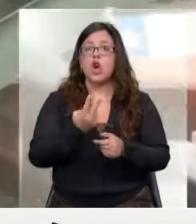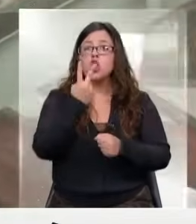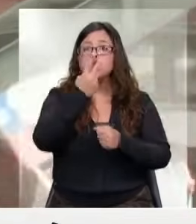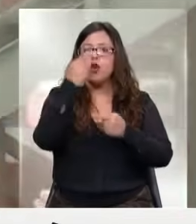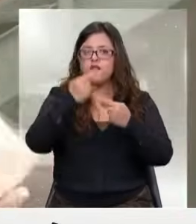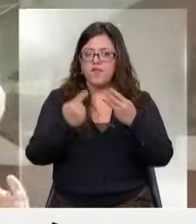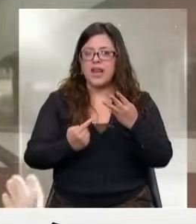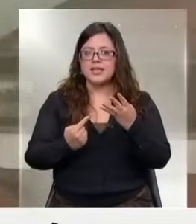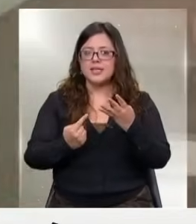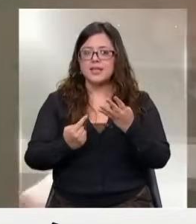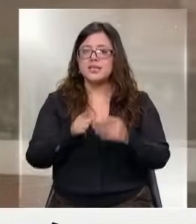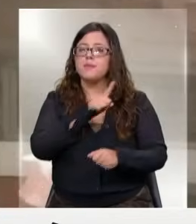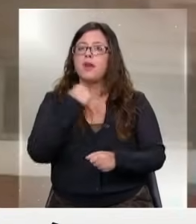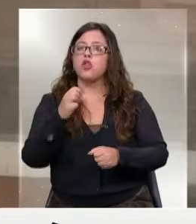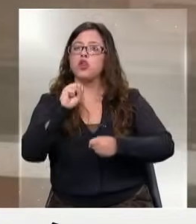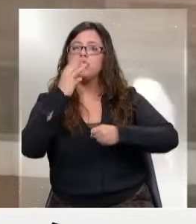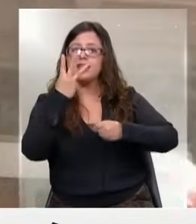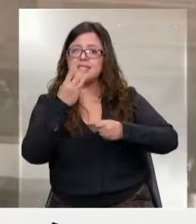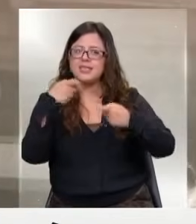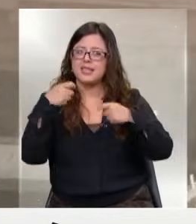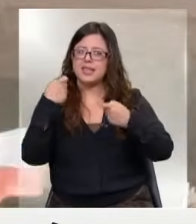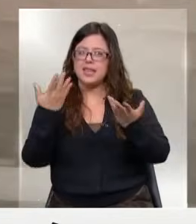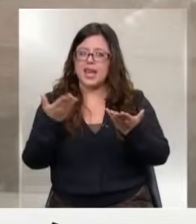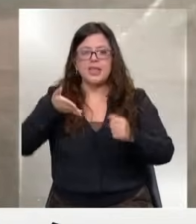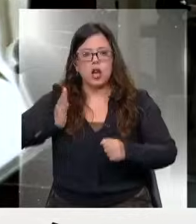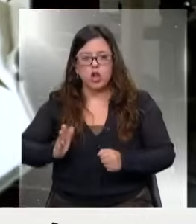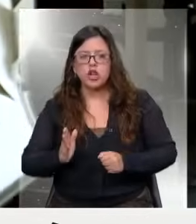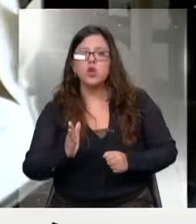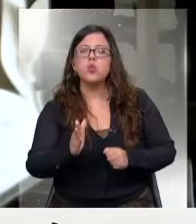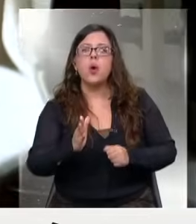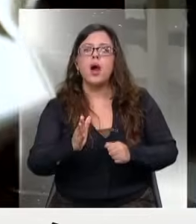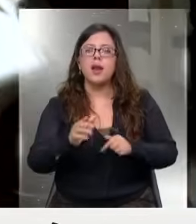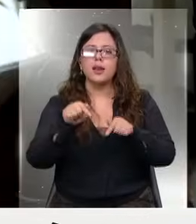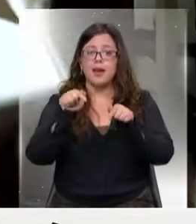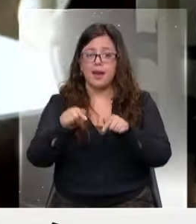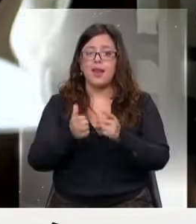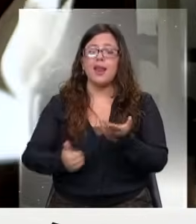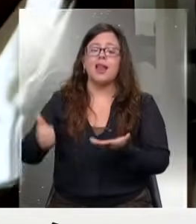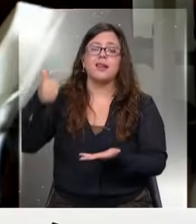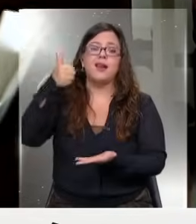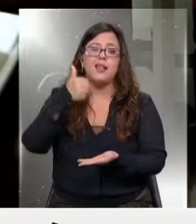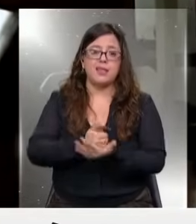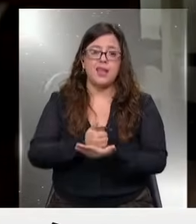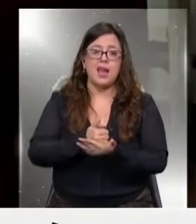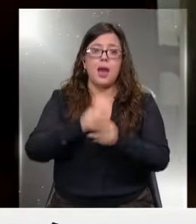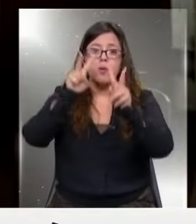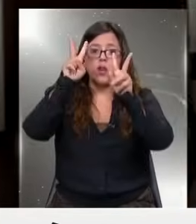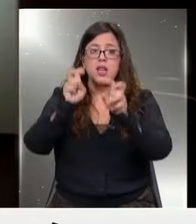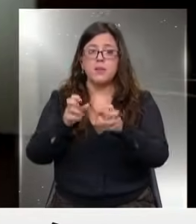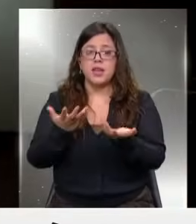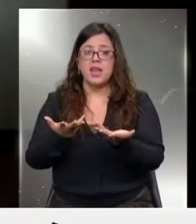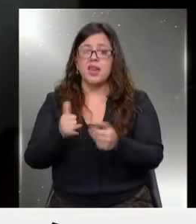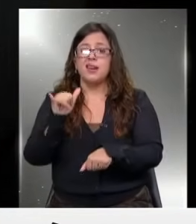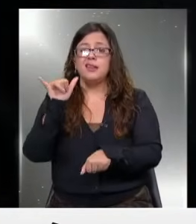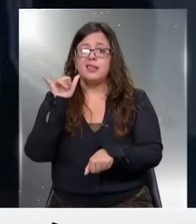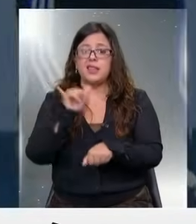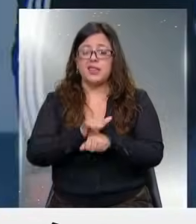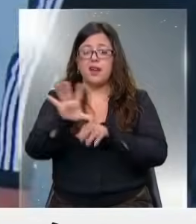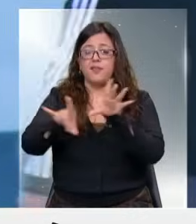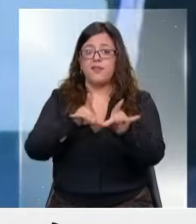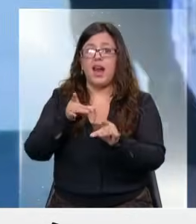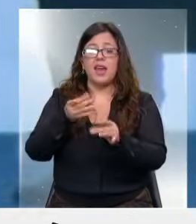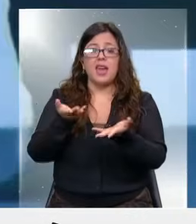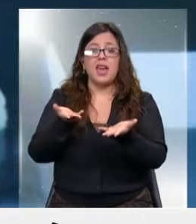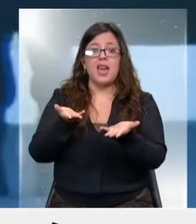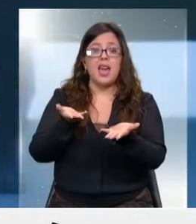Ramón. Perdió en su tercer intento de mantenerse en el sillón edilicio con un fraude electoral de por medio. Fue